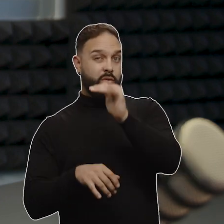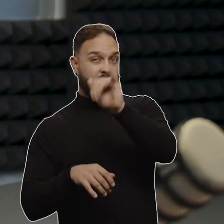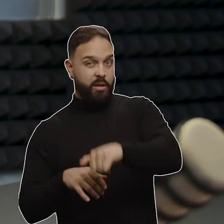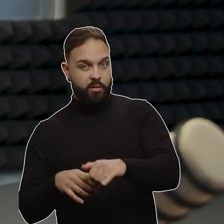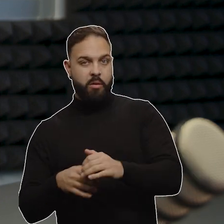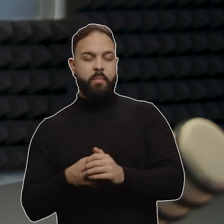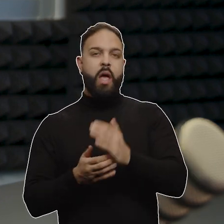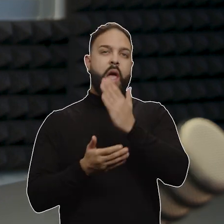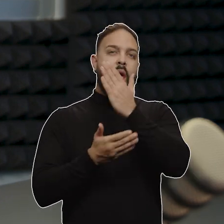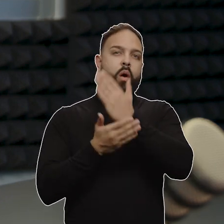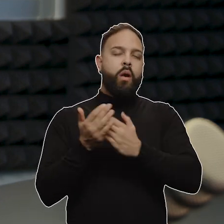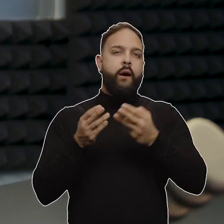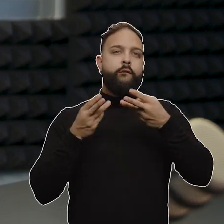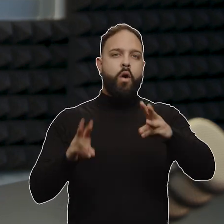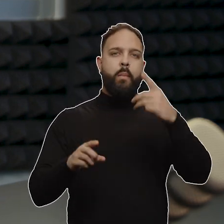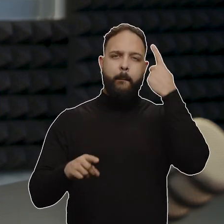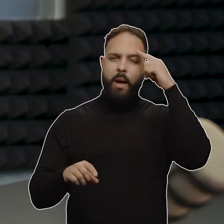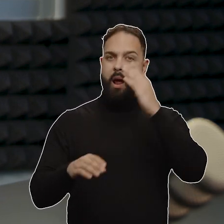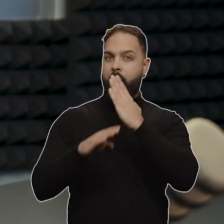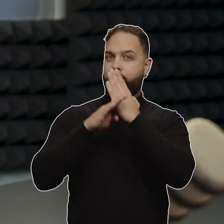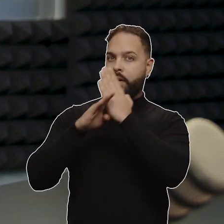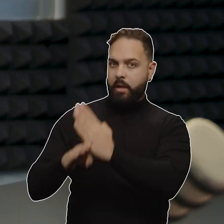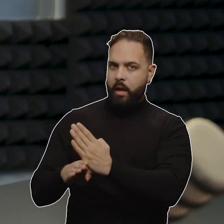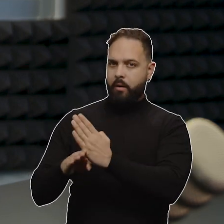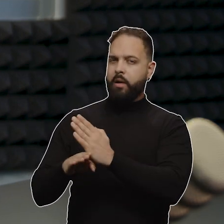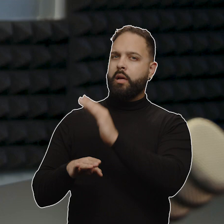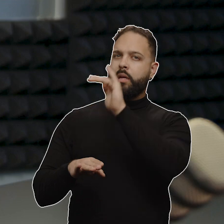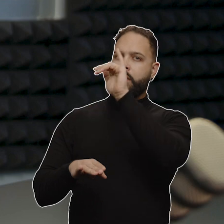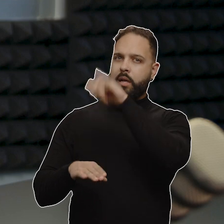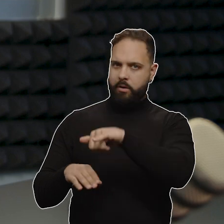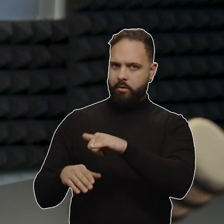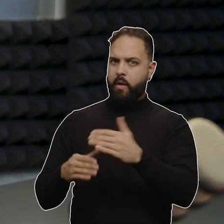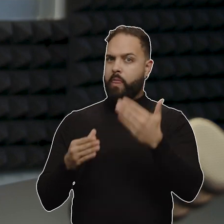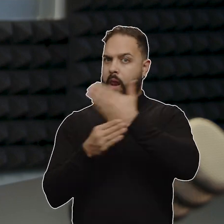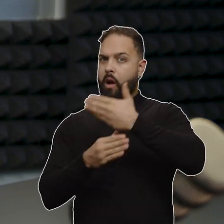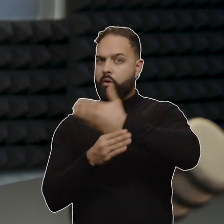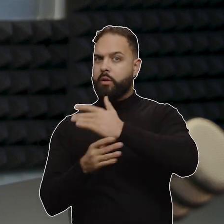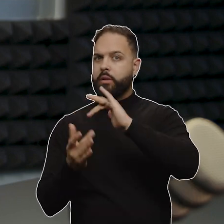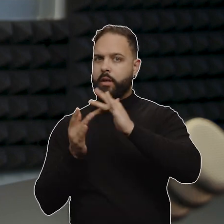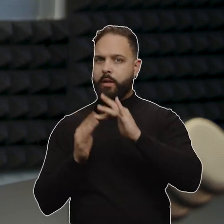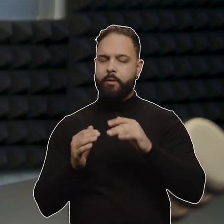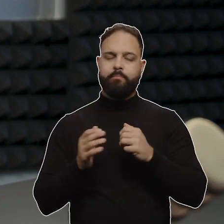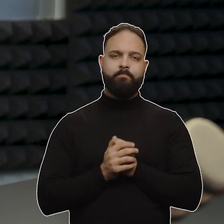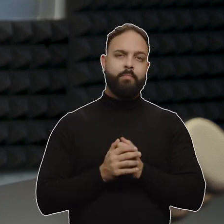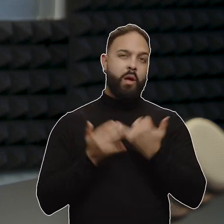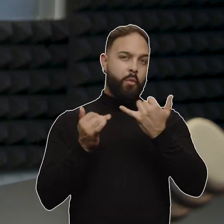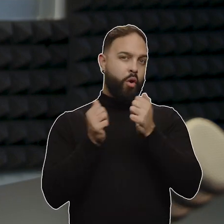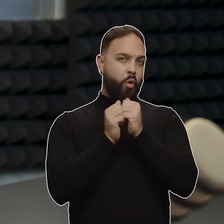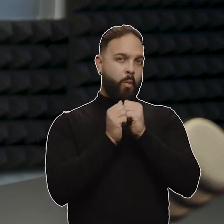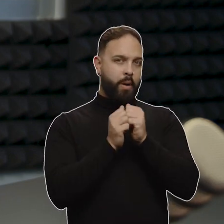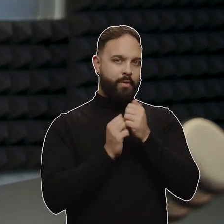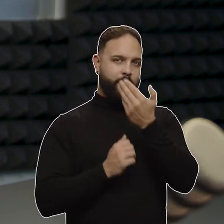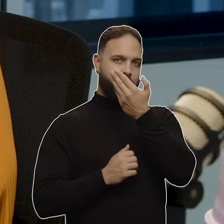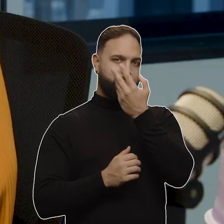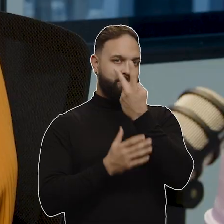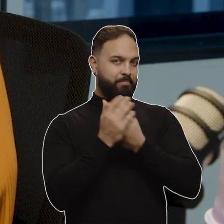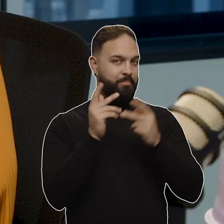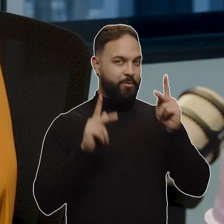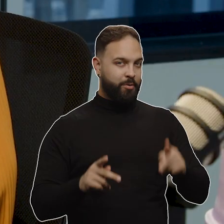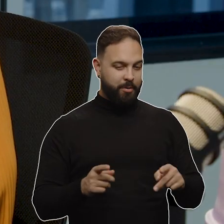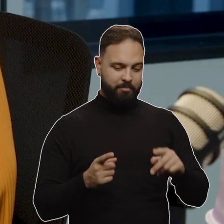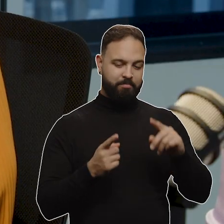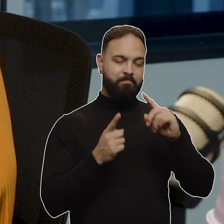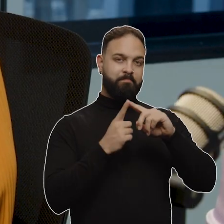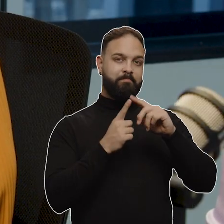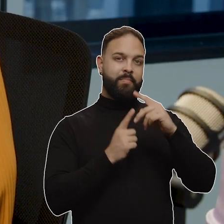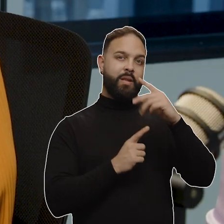de violencia y compartiremos algunas estrategias para prevenir ser víctimas de violencia cibernética. Para eso nos acompaña la